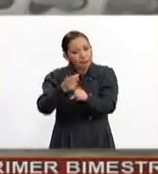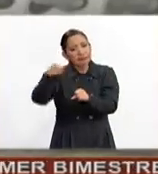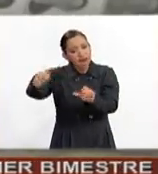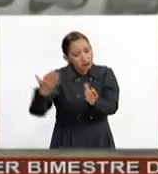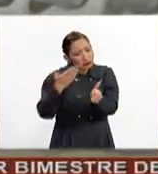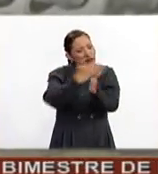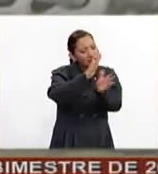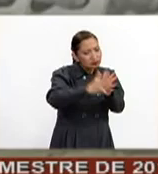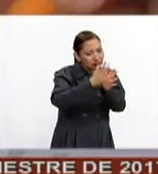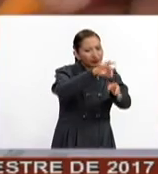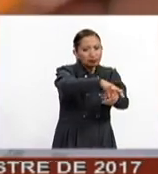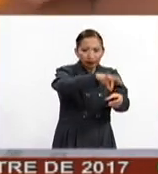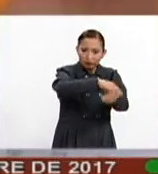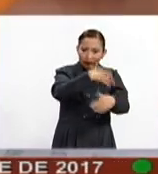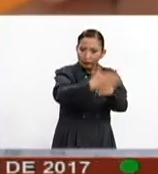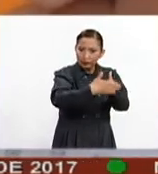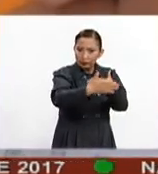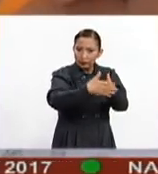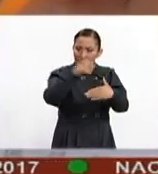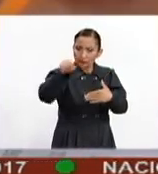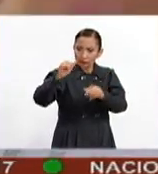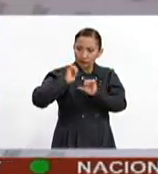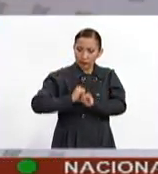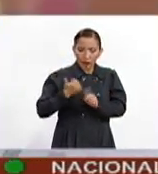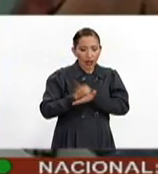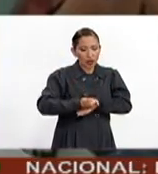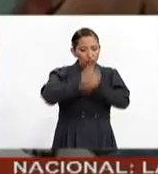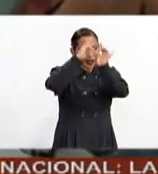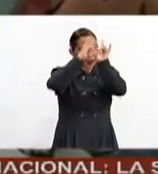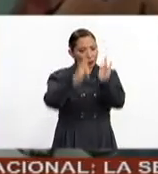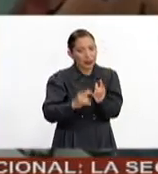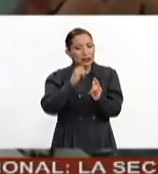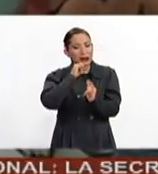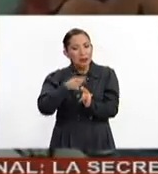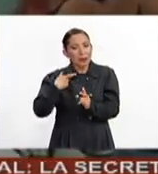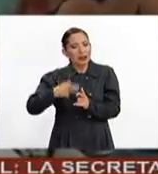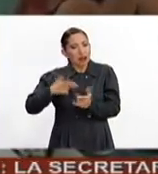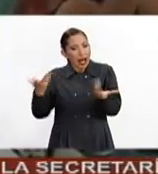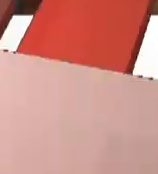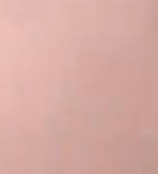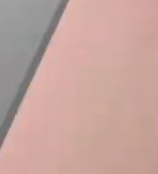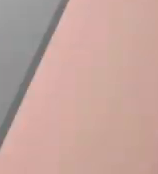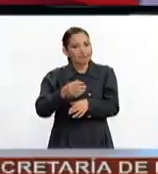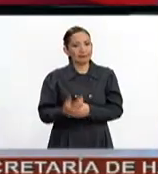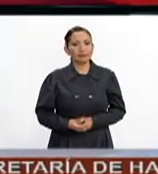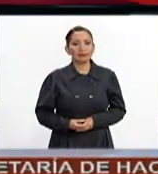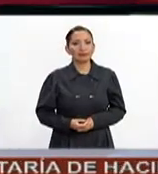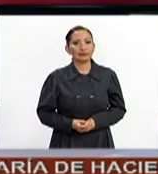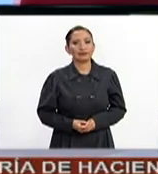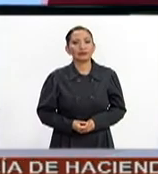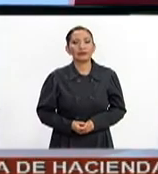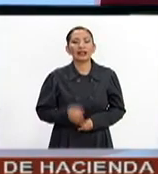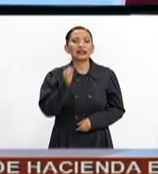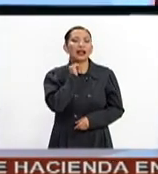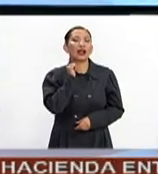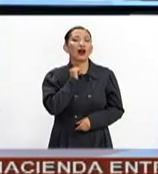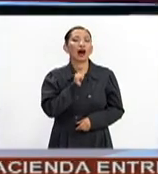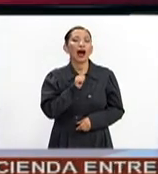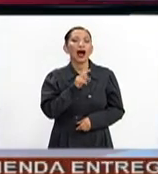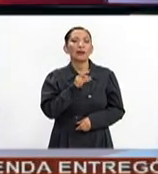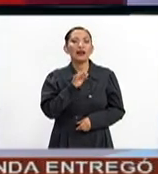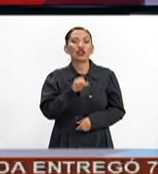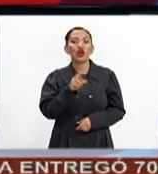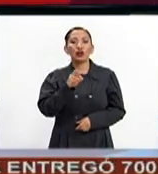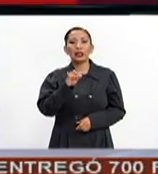a participar en los comicios como funcionarios y, por supuesto, como electores. El senador Armando Ríos